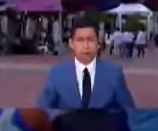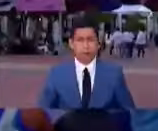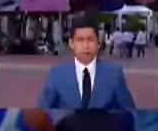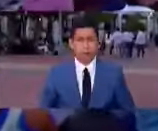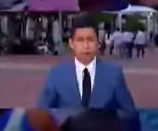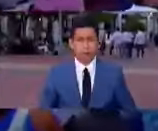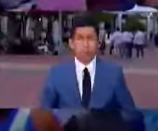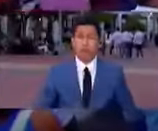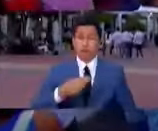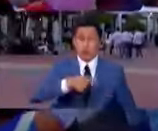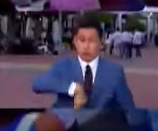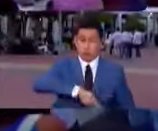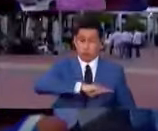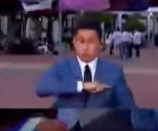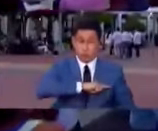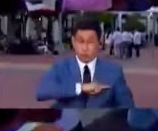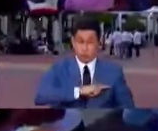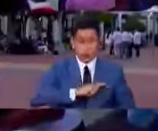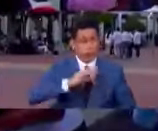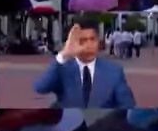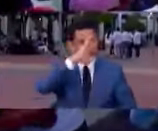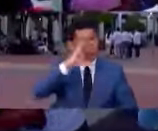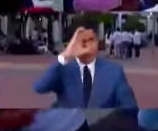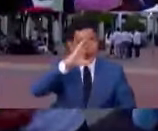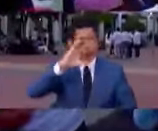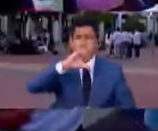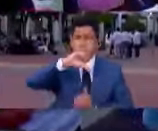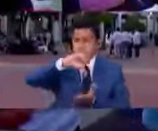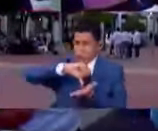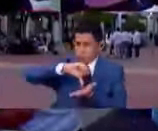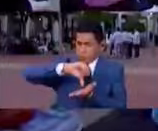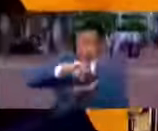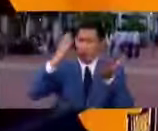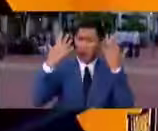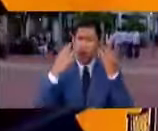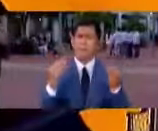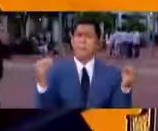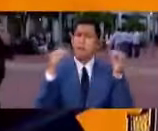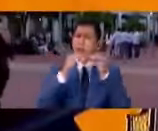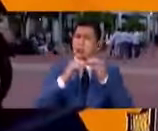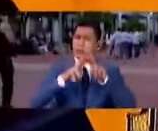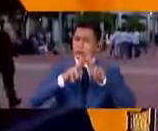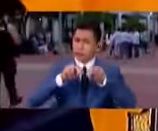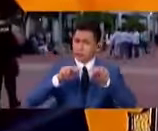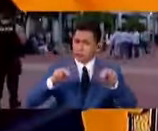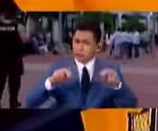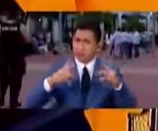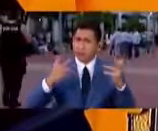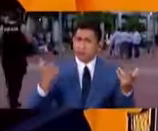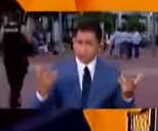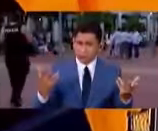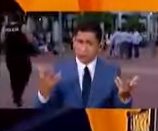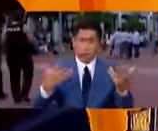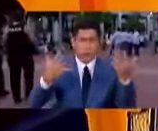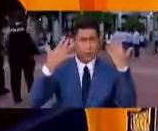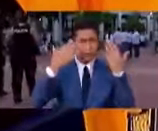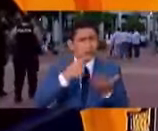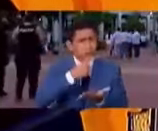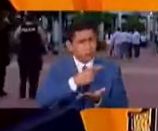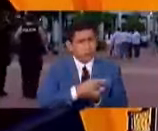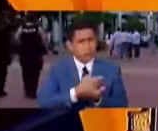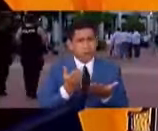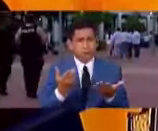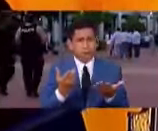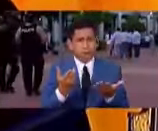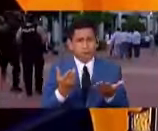Queremos un Guayaquil renaturalizado. Muchos me dicen, ¿qué es un Guayaquil renaturalizado? Bueno, renaturalizado, un Guayaquil de verdad, no sembrar por